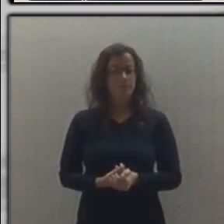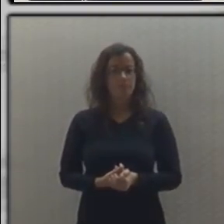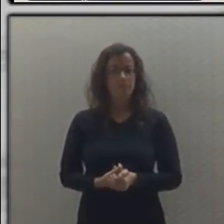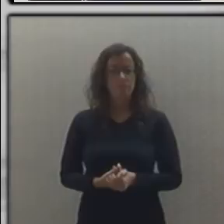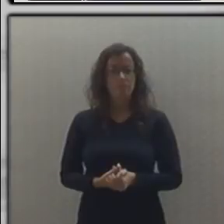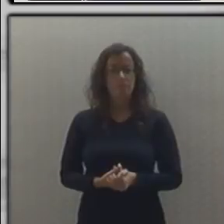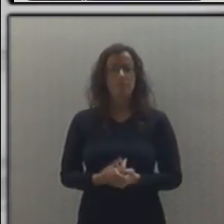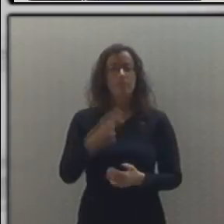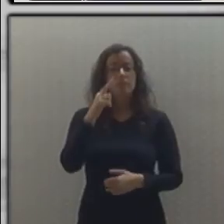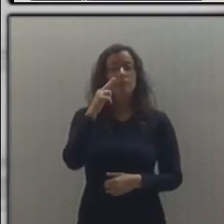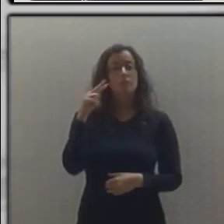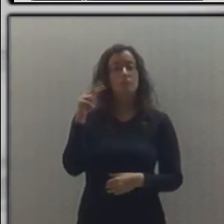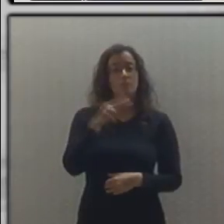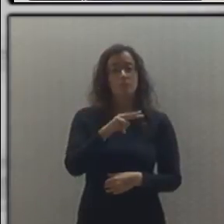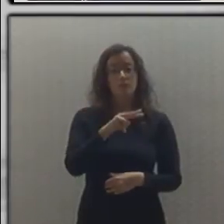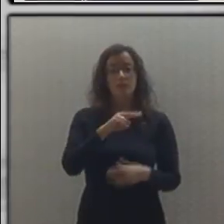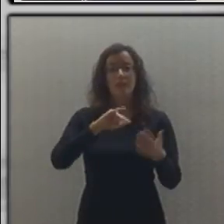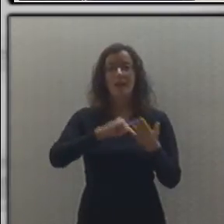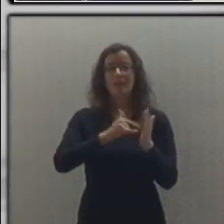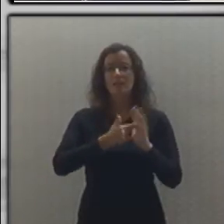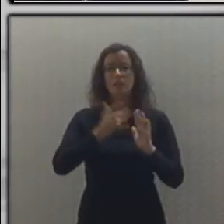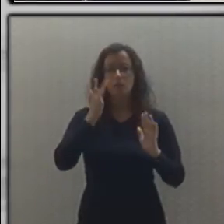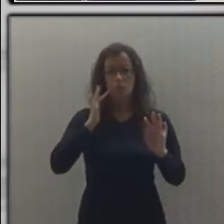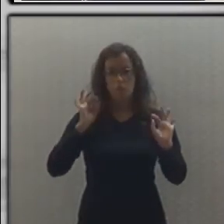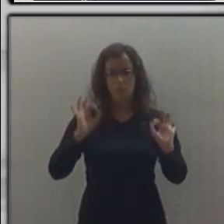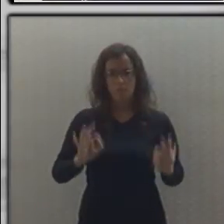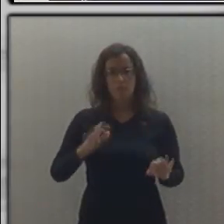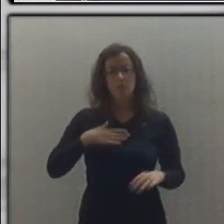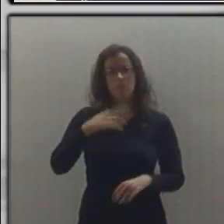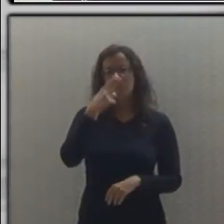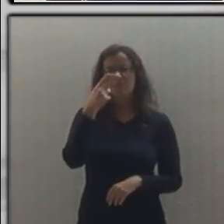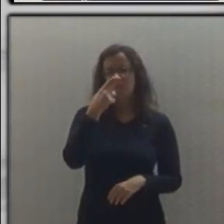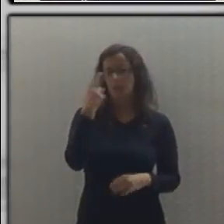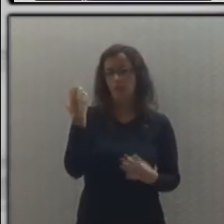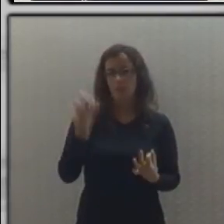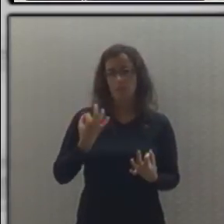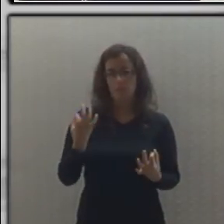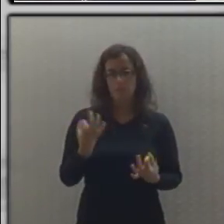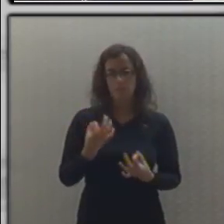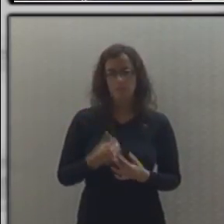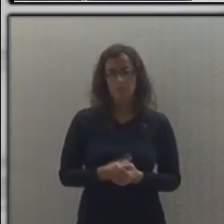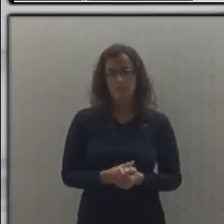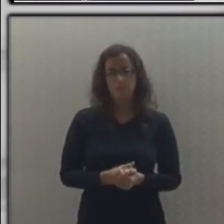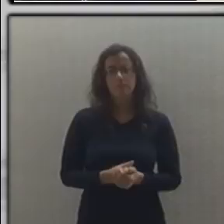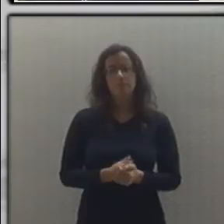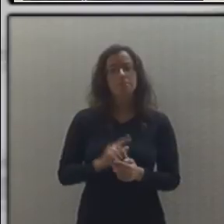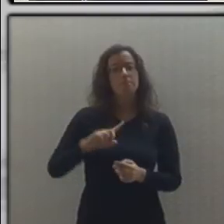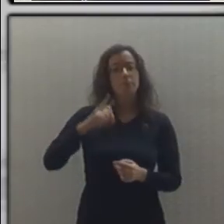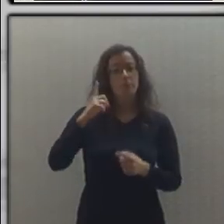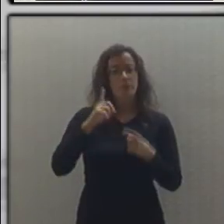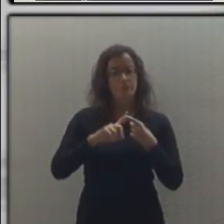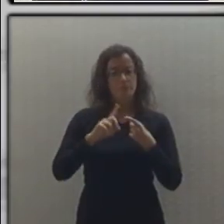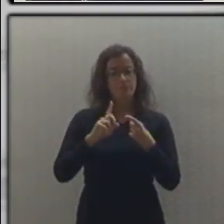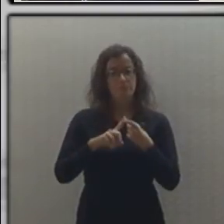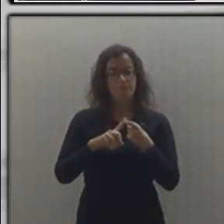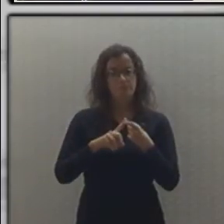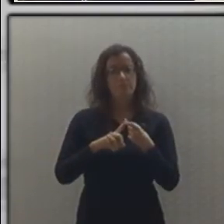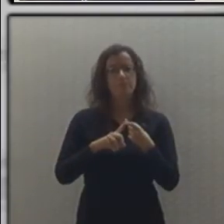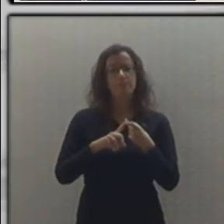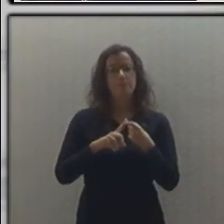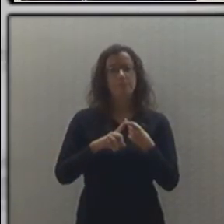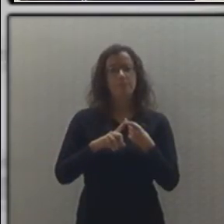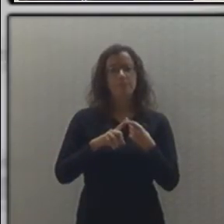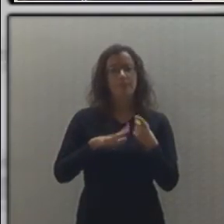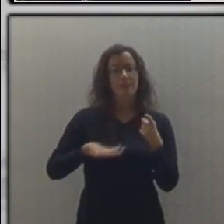Desde el punto de vista arquitectónico, a mí lo que me interesa es, primero, que se separa lo que es